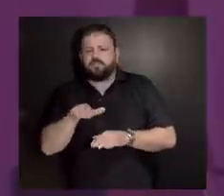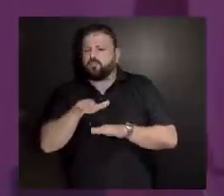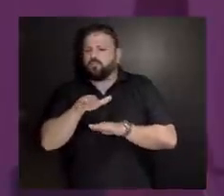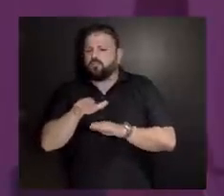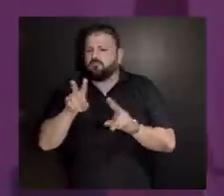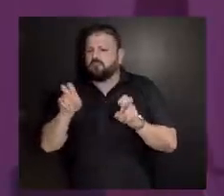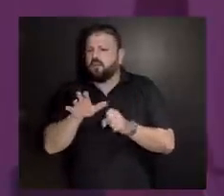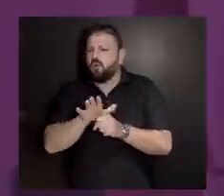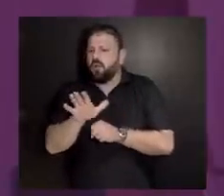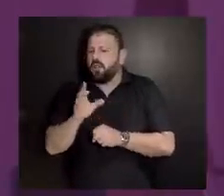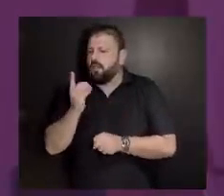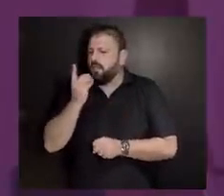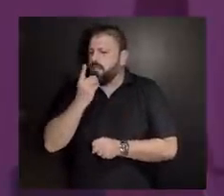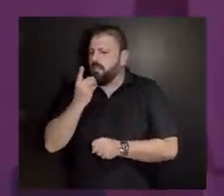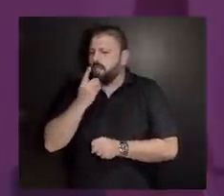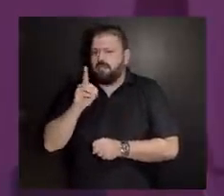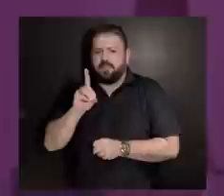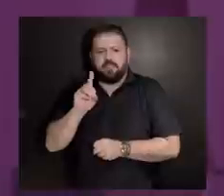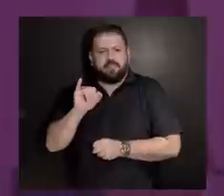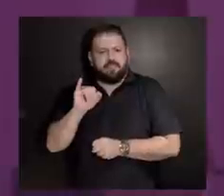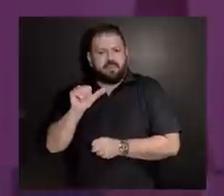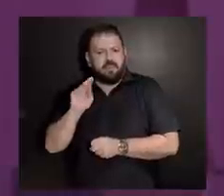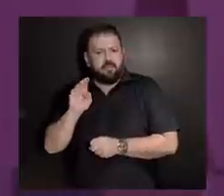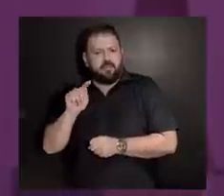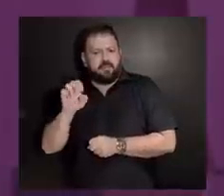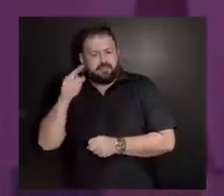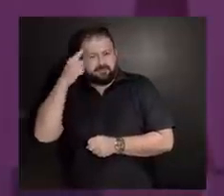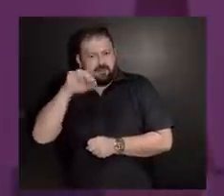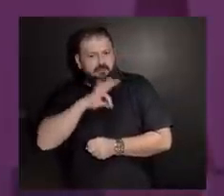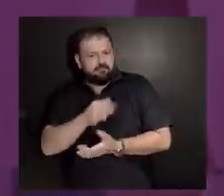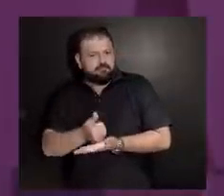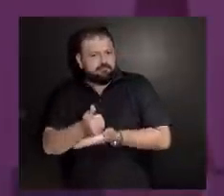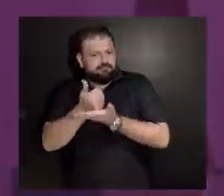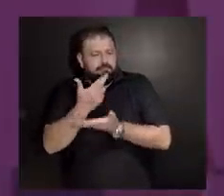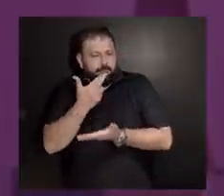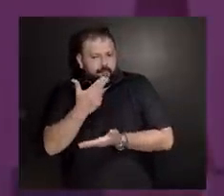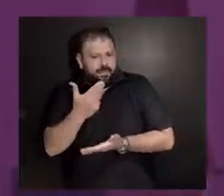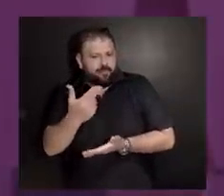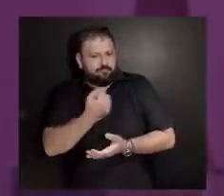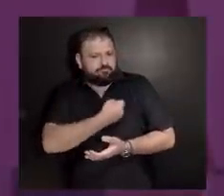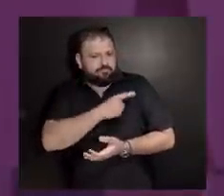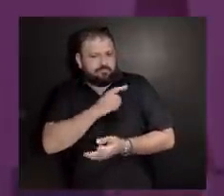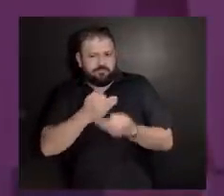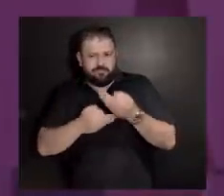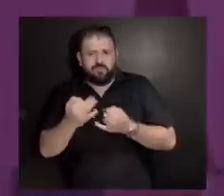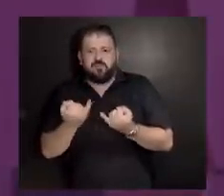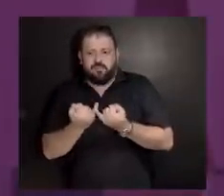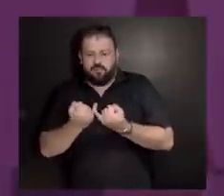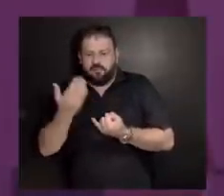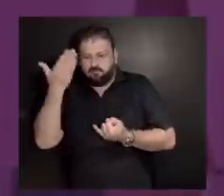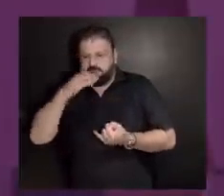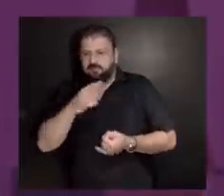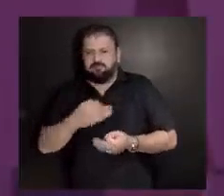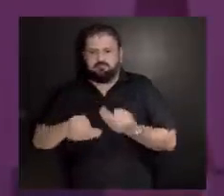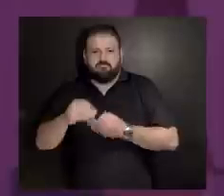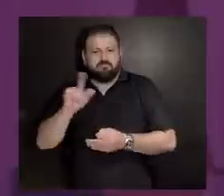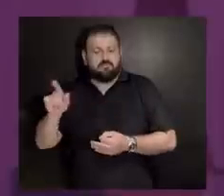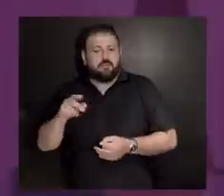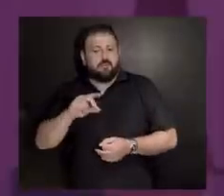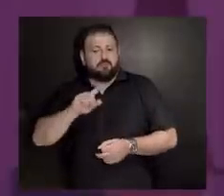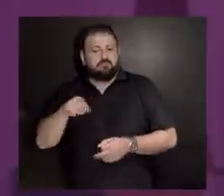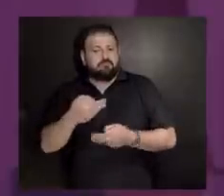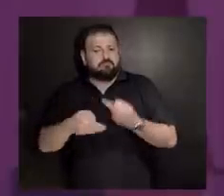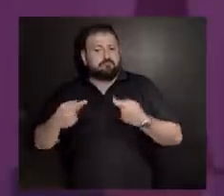es y cómo podemos ayudar, ¿no? para sobrellevarlo mejor. Vamos a estar de la mano, como siempre, de nuestros nutriólogos